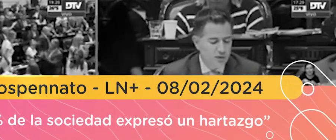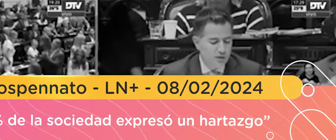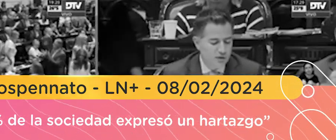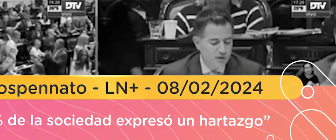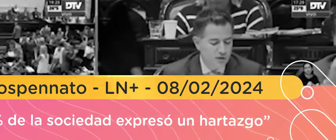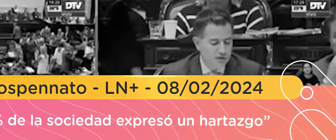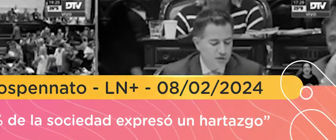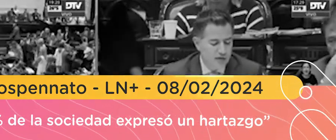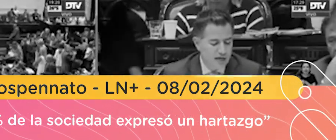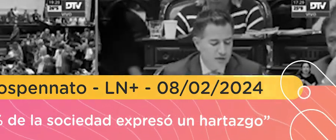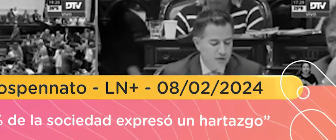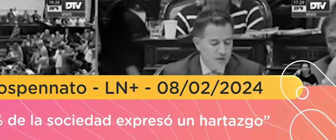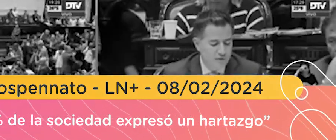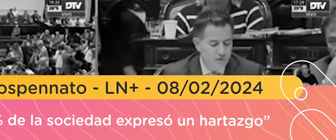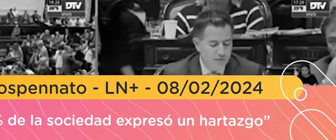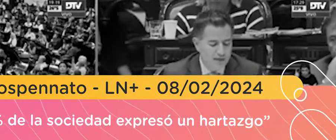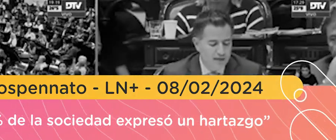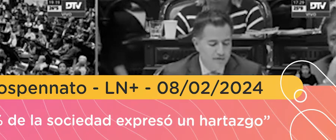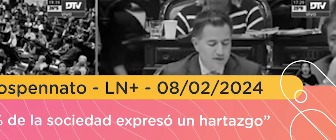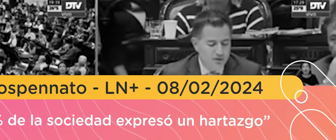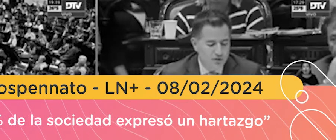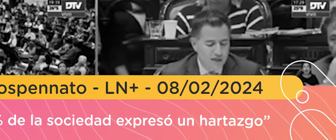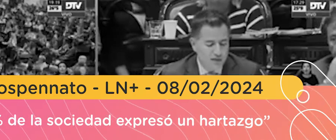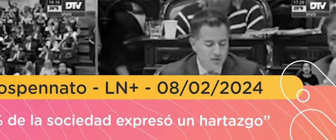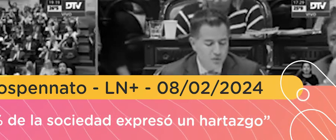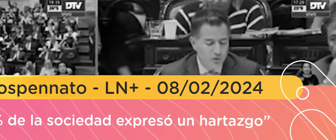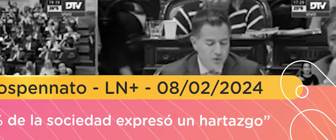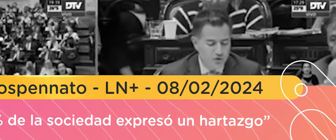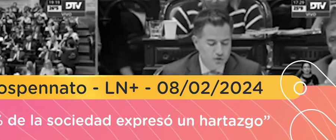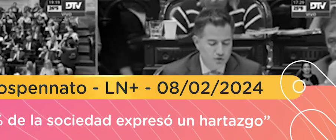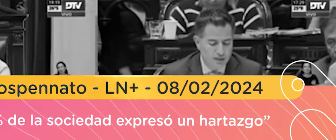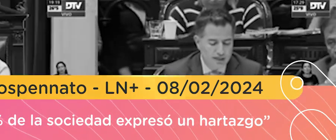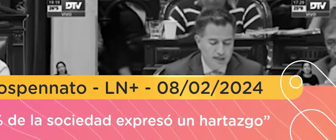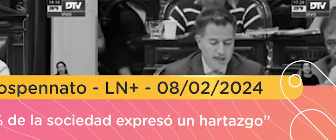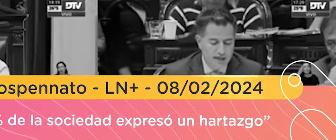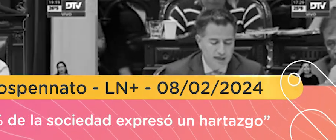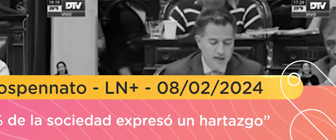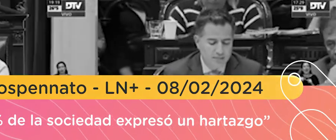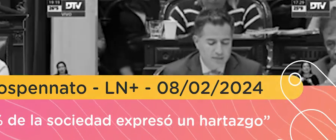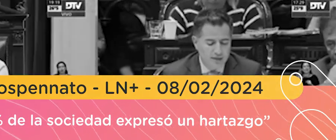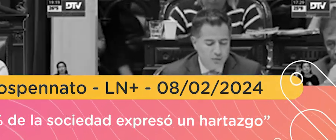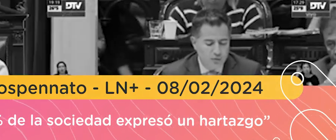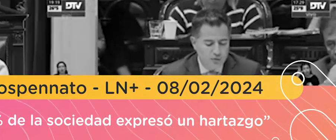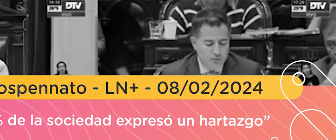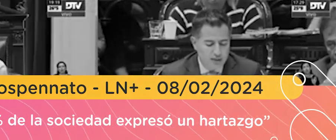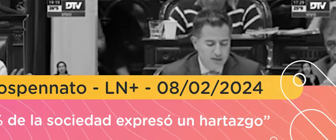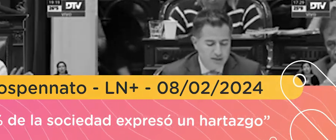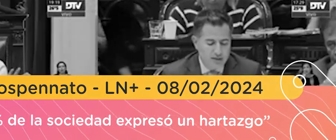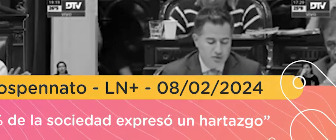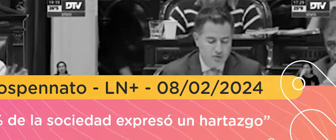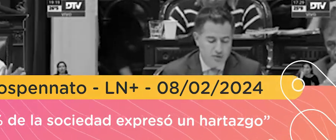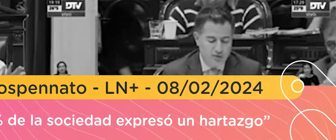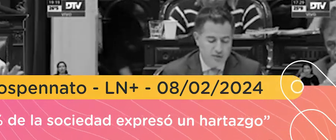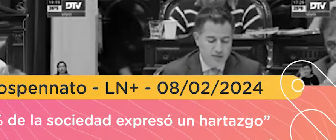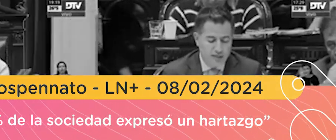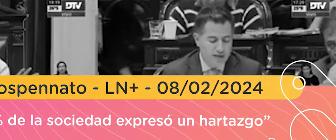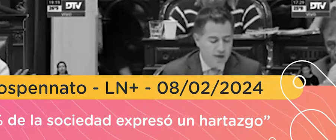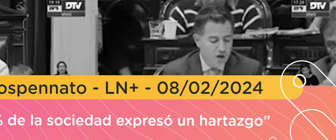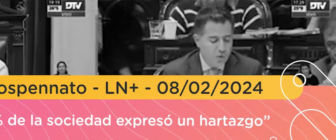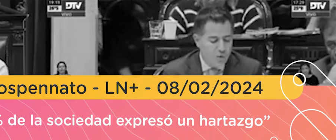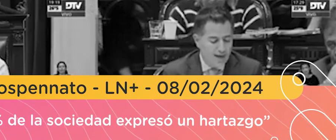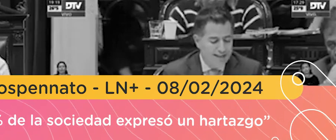acá ser clara, yo no creo que los argentinos mayoritariamente se han vuelto libertarios, ¿no? Yo creo que